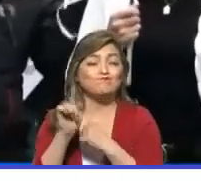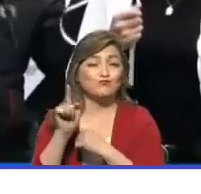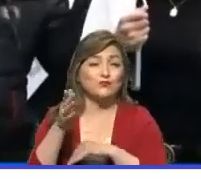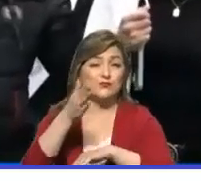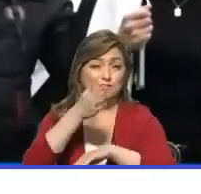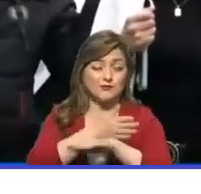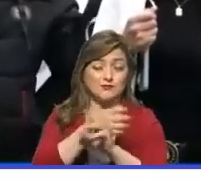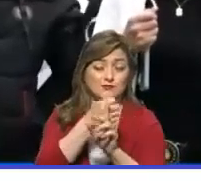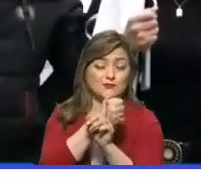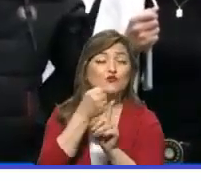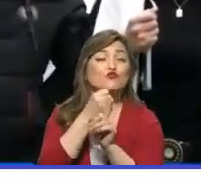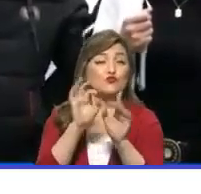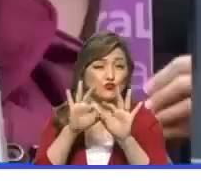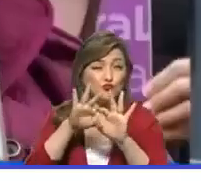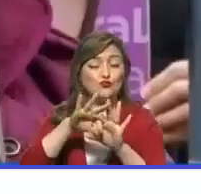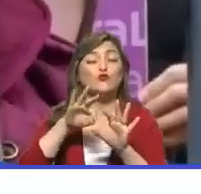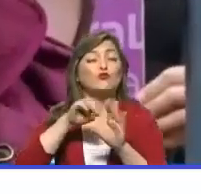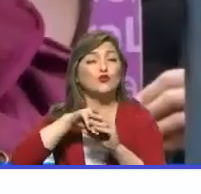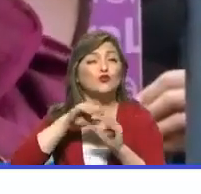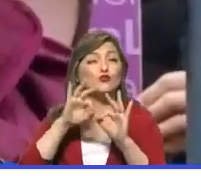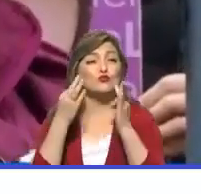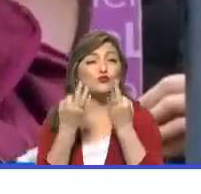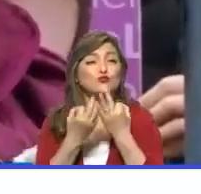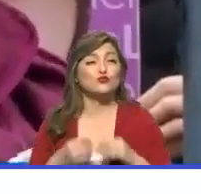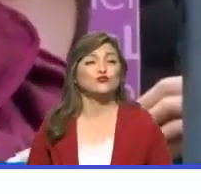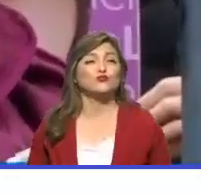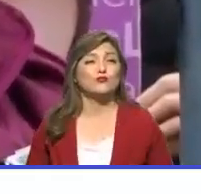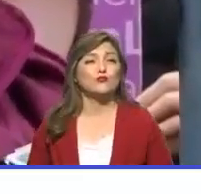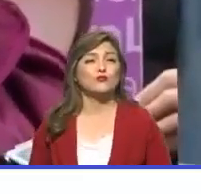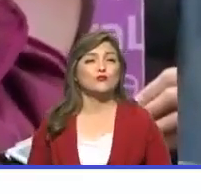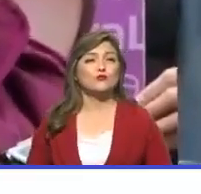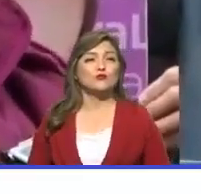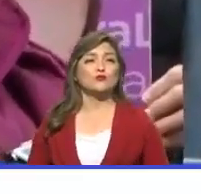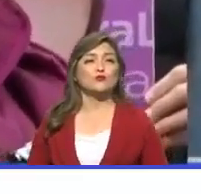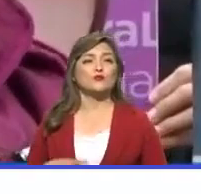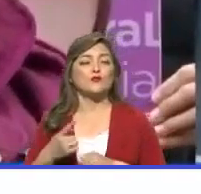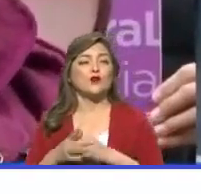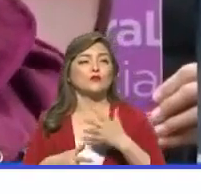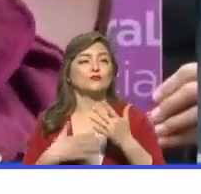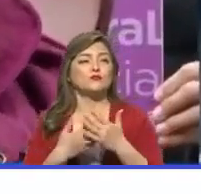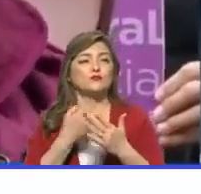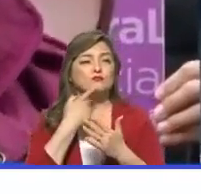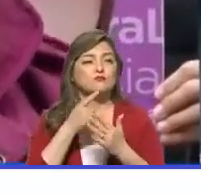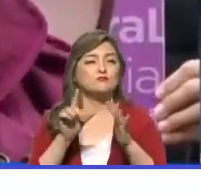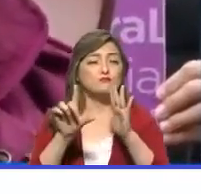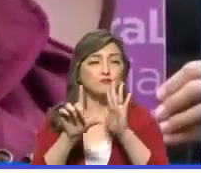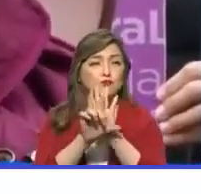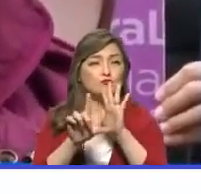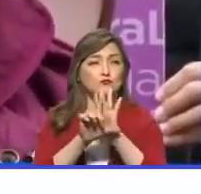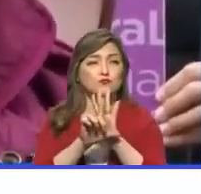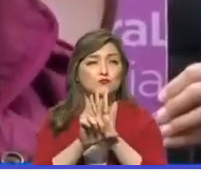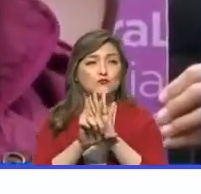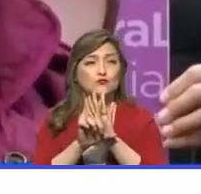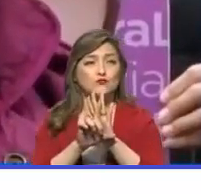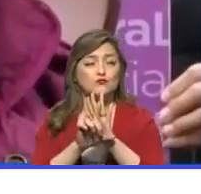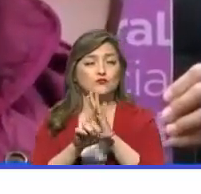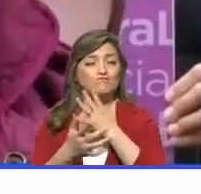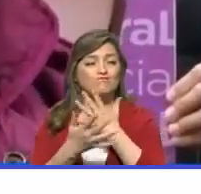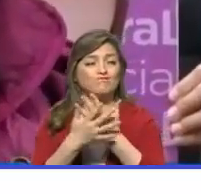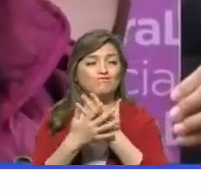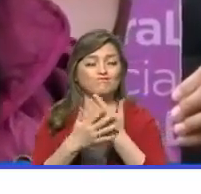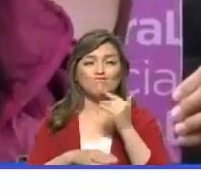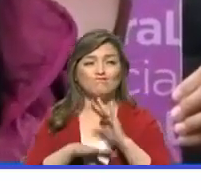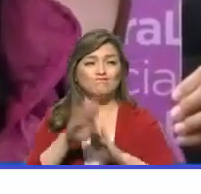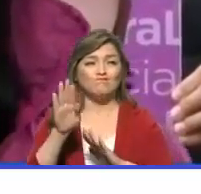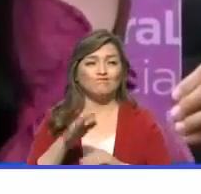antecedentes de violencia intrafamiliar exactamente todo el peso de la ley lo que establece la pena máxima en el código orgánico integral